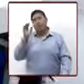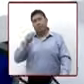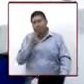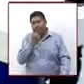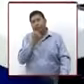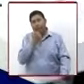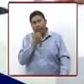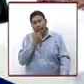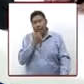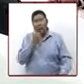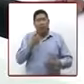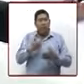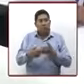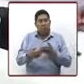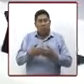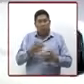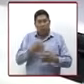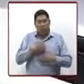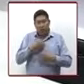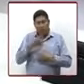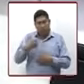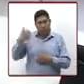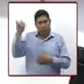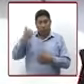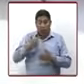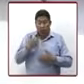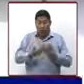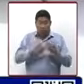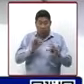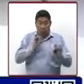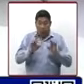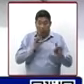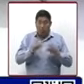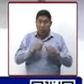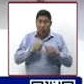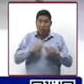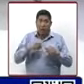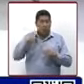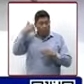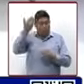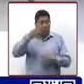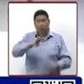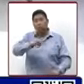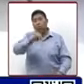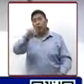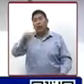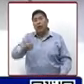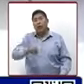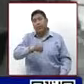Pese a los recursos, el proceso de preselección de postulantes al órgano judicial va a continuar desde el próximo martes.